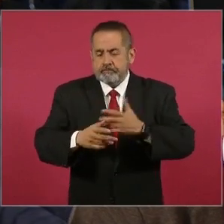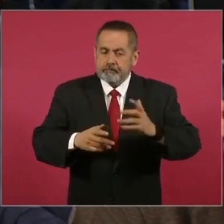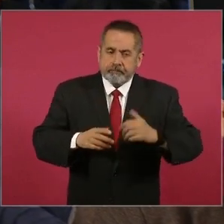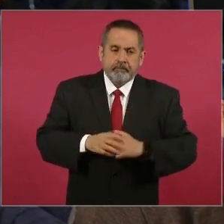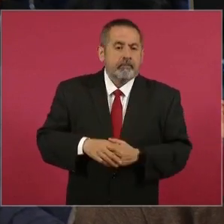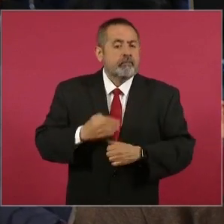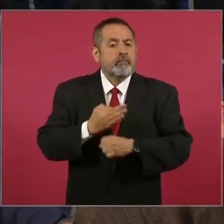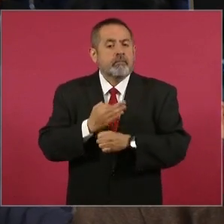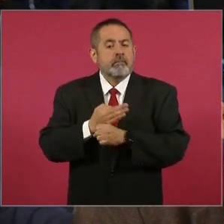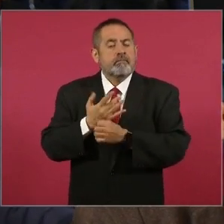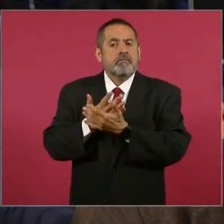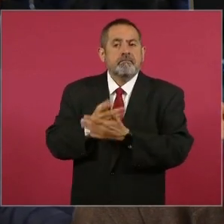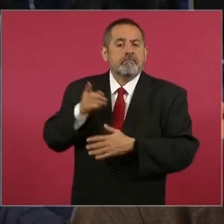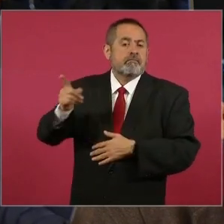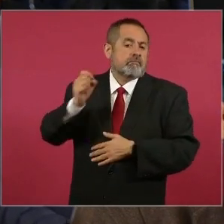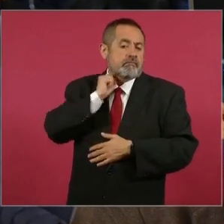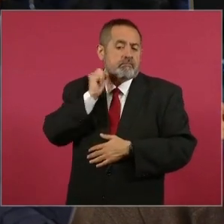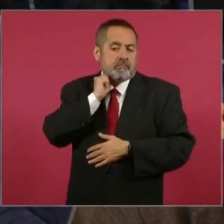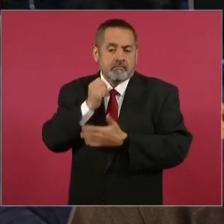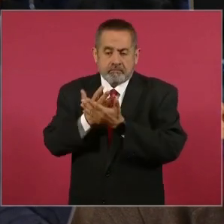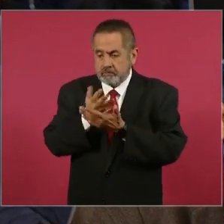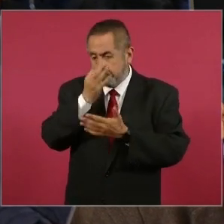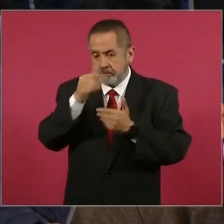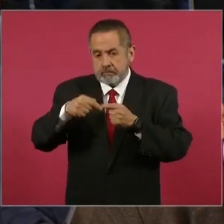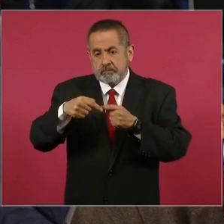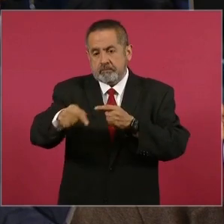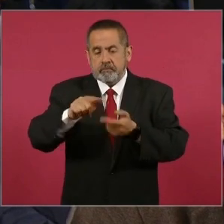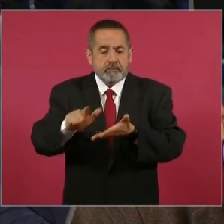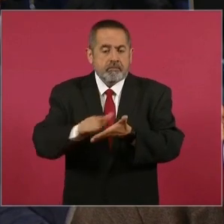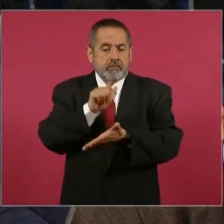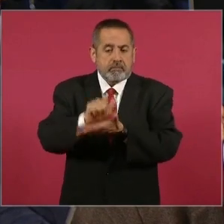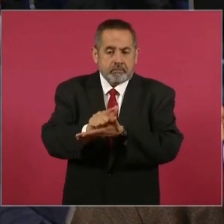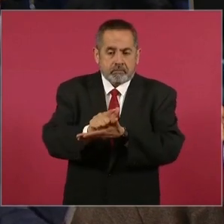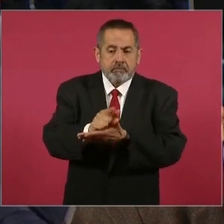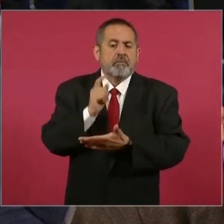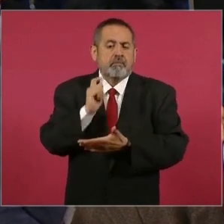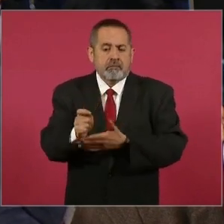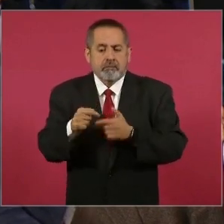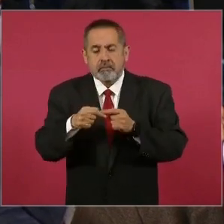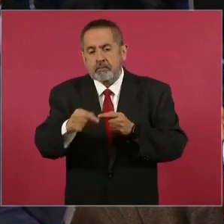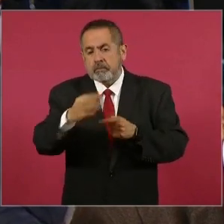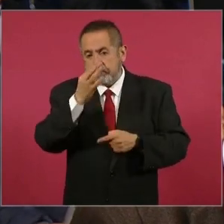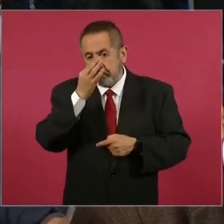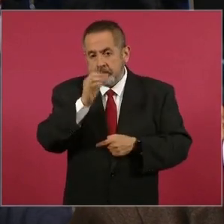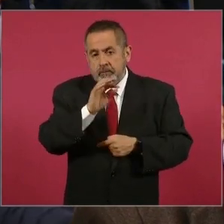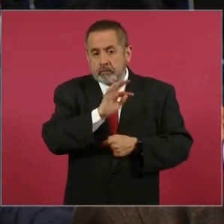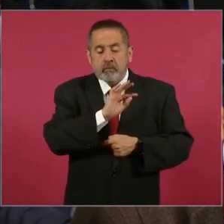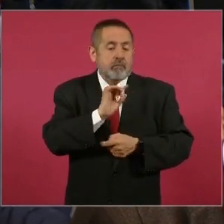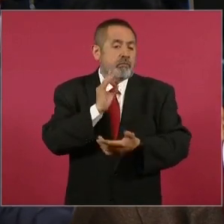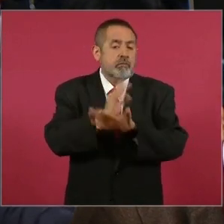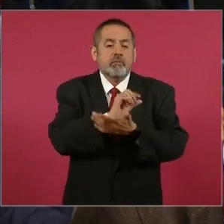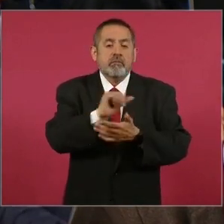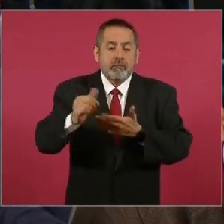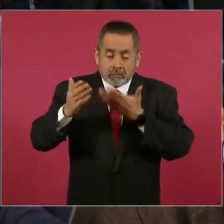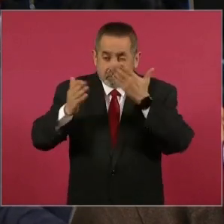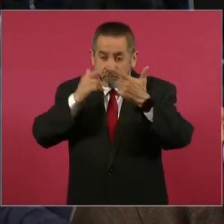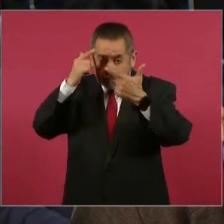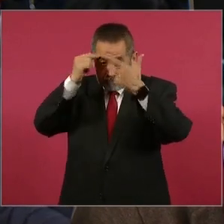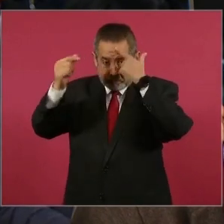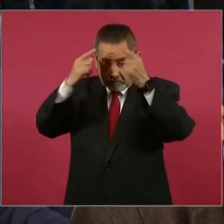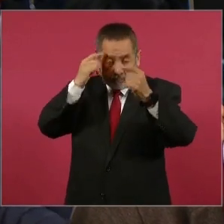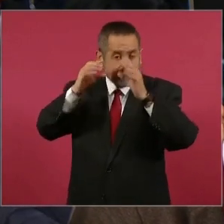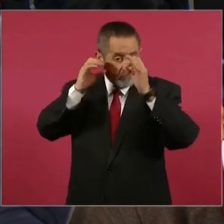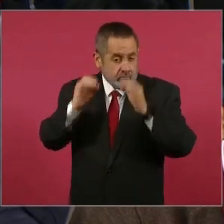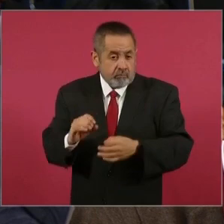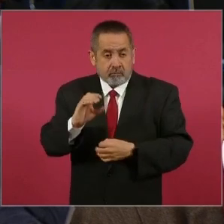esperando en el senado que aprueben la ley de que solamente pueden operar los bujanos plásticos que ya está en